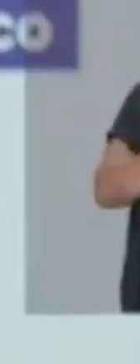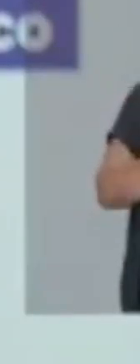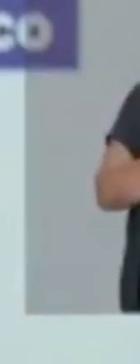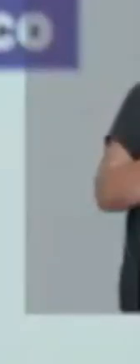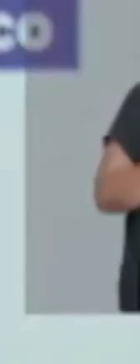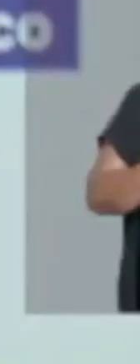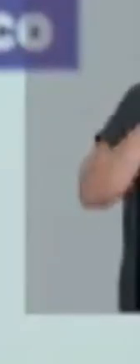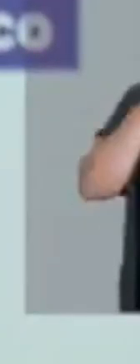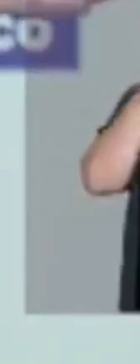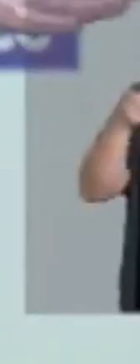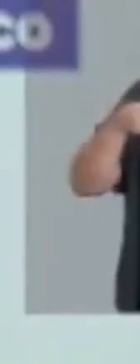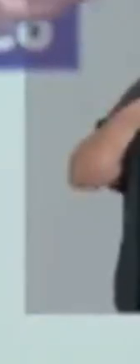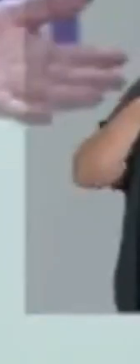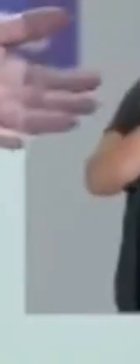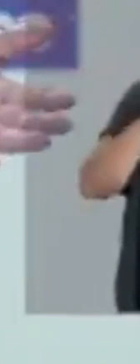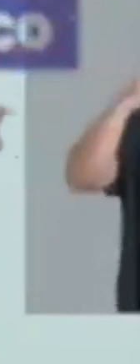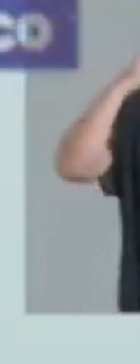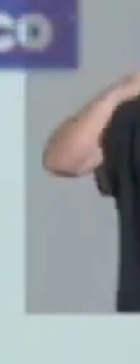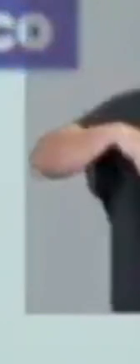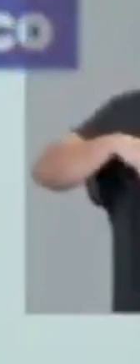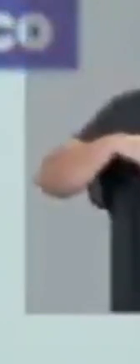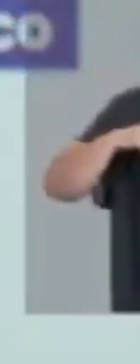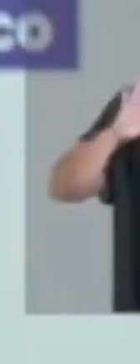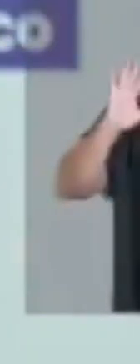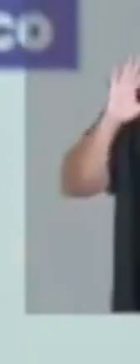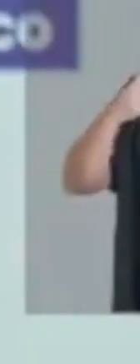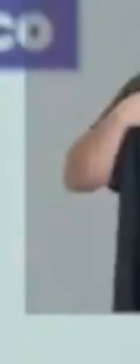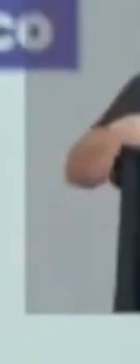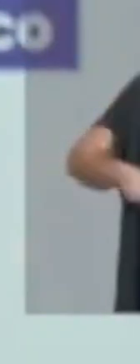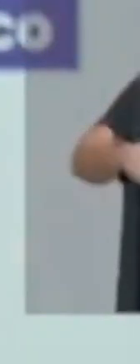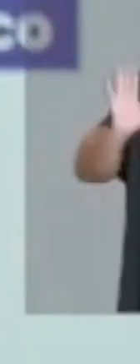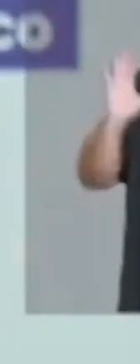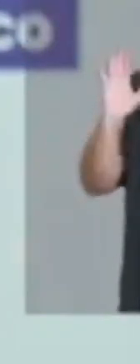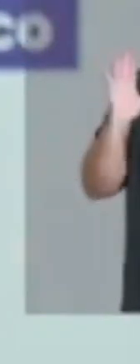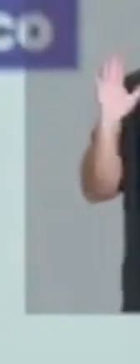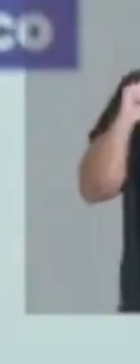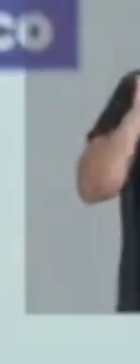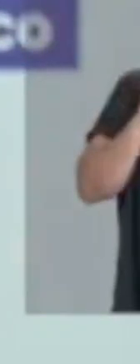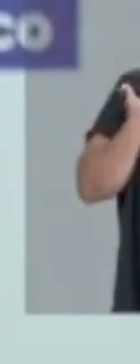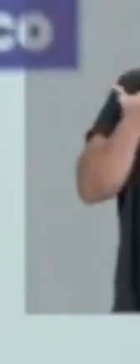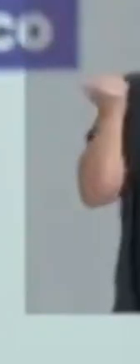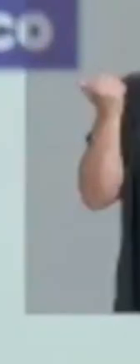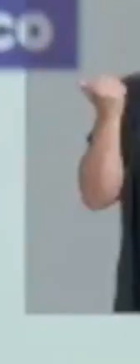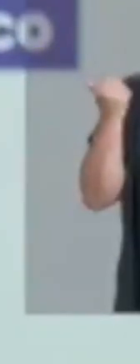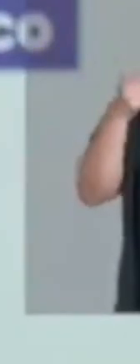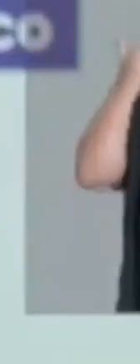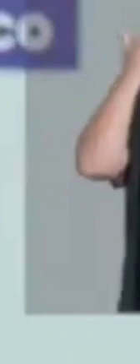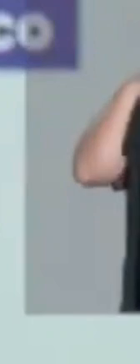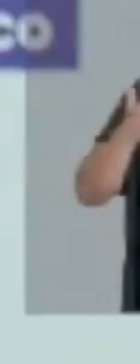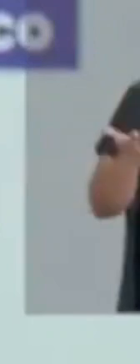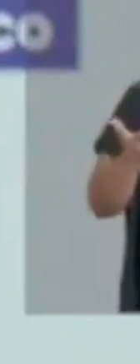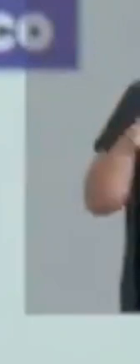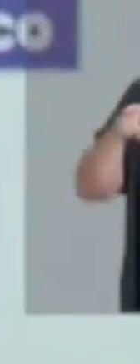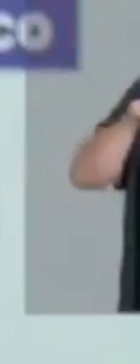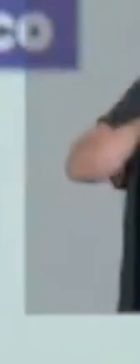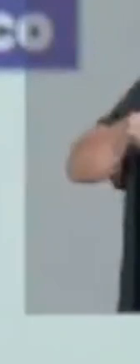contenido, entonces creo que es muy estéril tratar de presentar materiales gráficos o carteles cuando en realidad la producción no va a hacer ningún